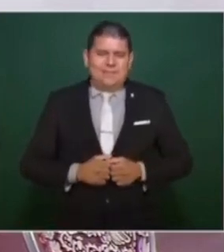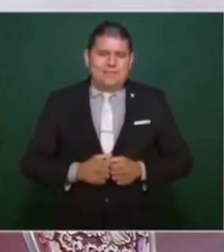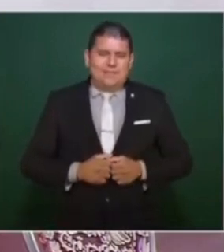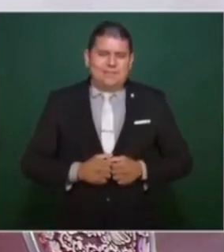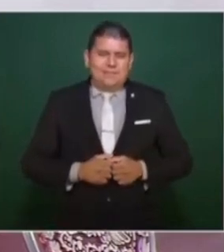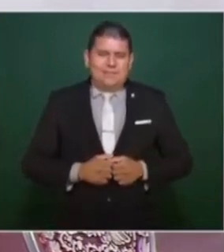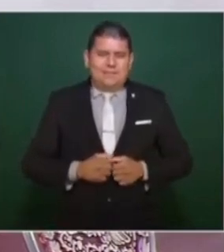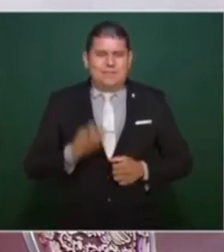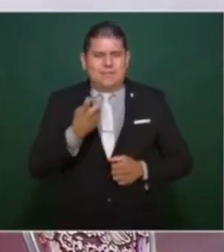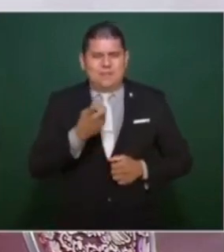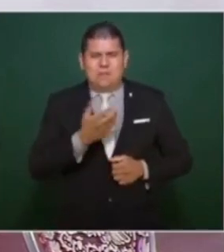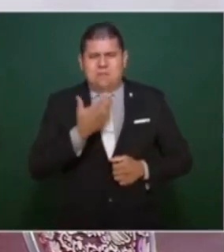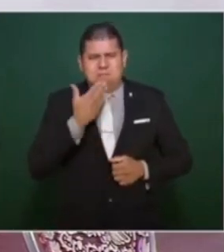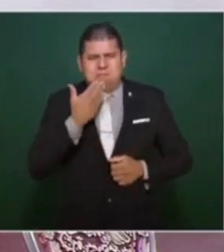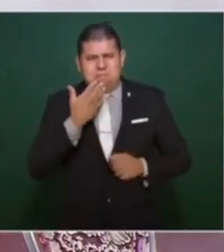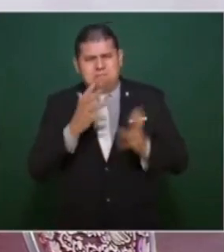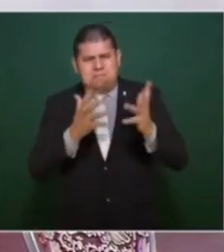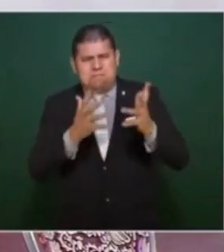Es para aplaudirles.